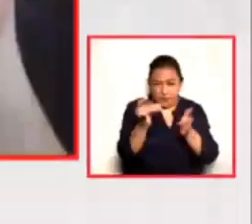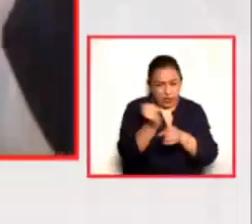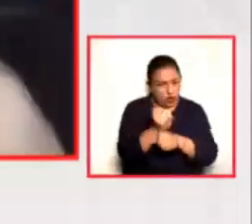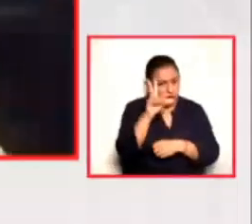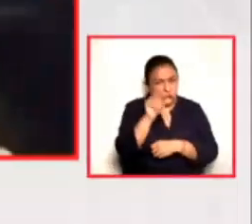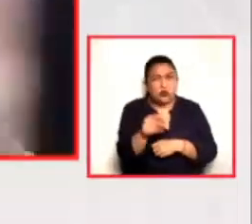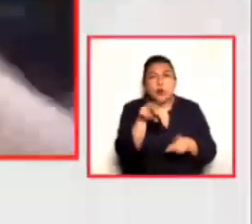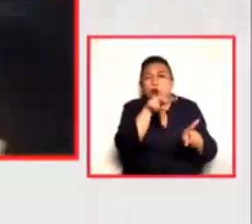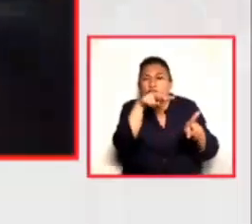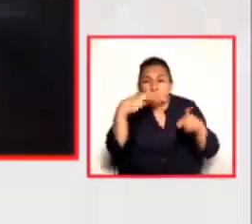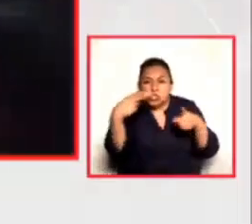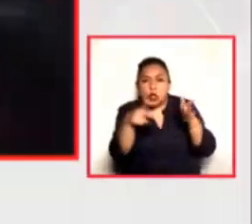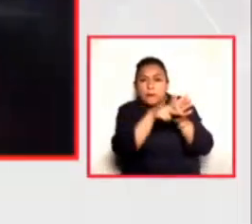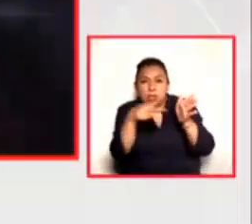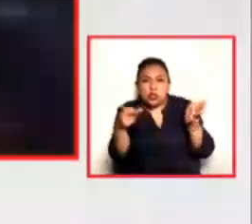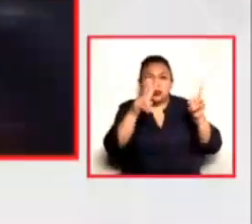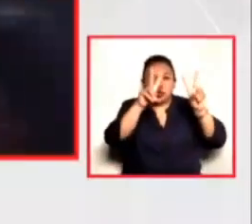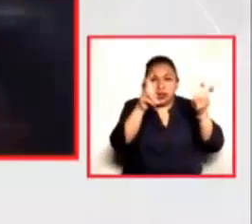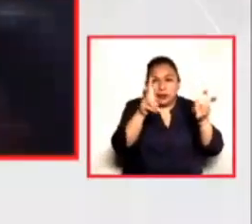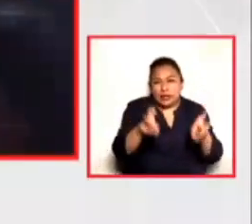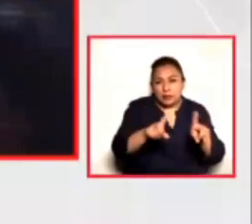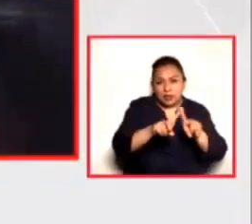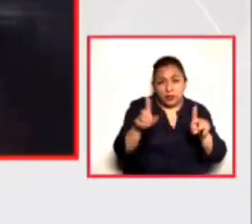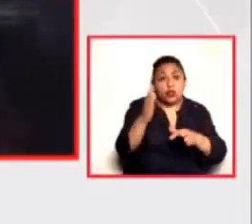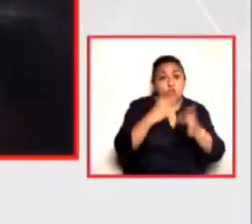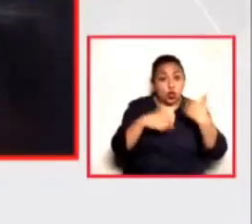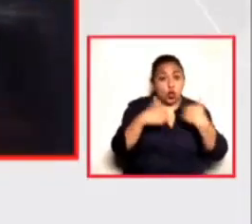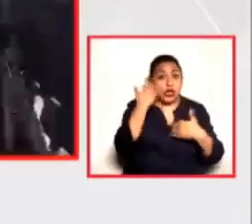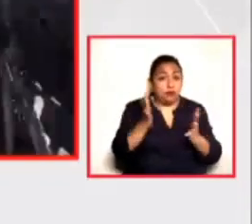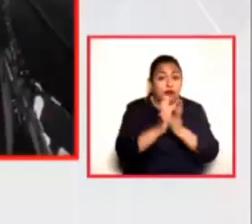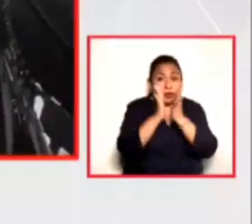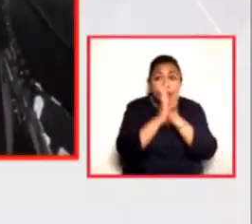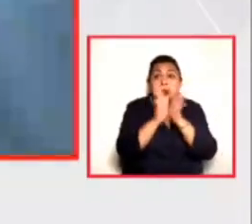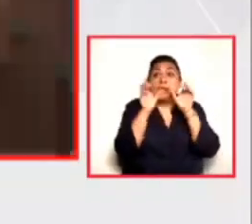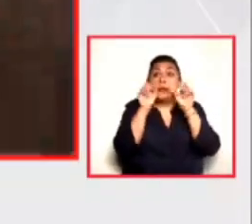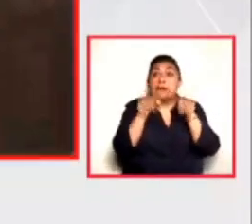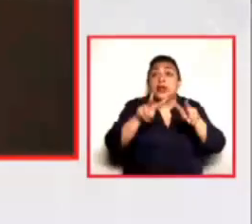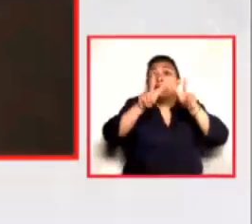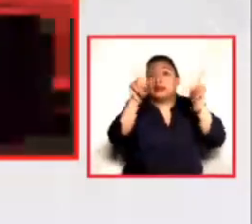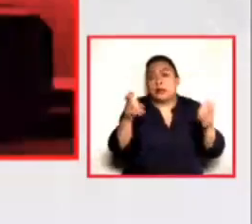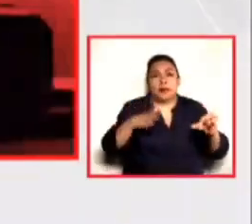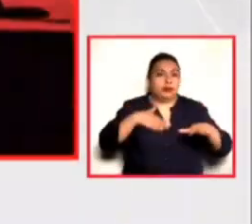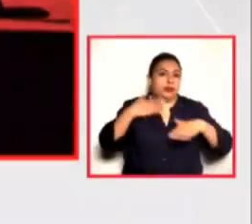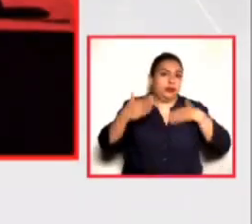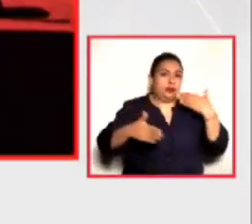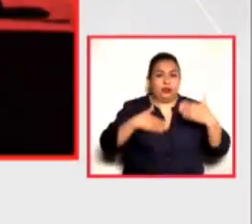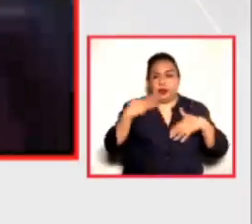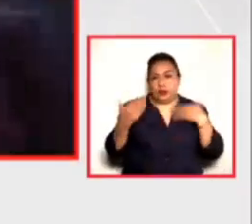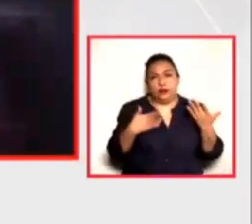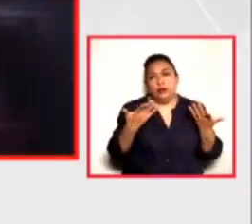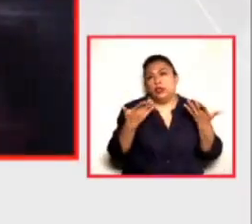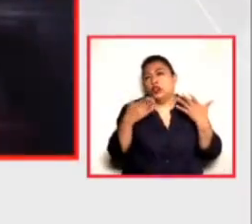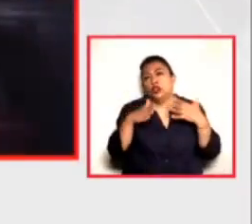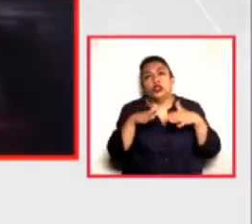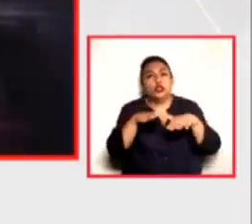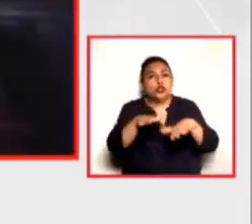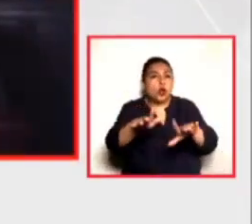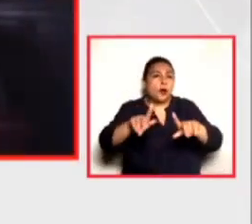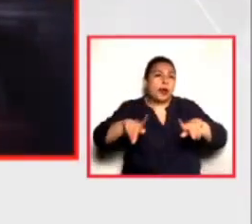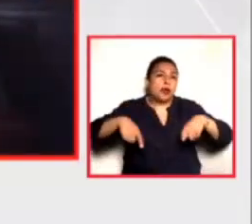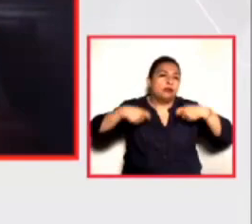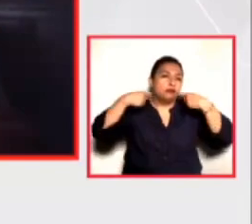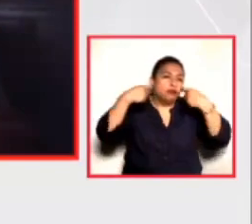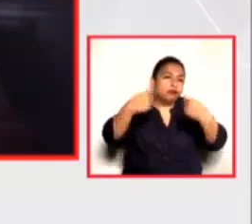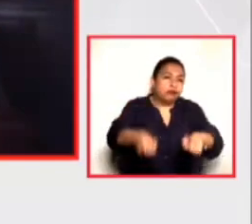muchos temas que a todos nos interesan, inclusive a temas que nos divierten, inspirados en el legado de